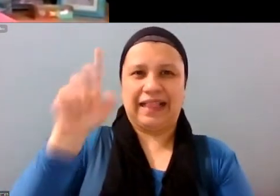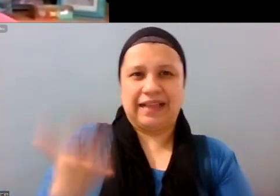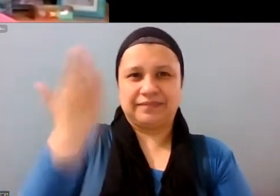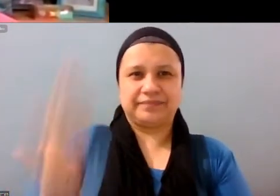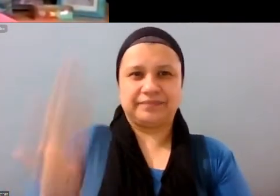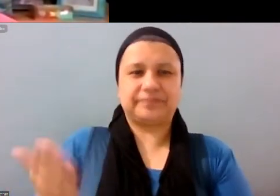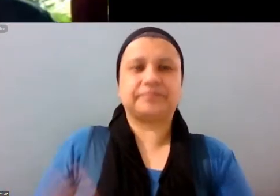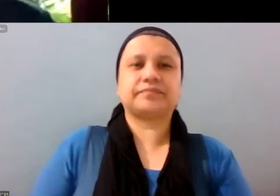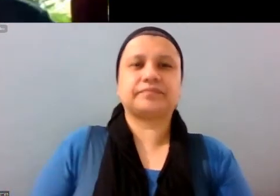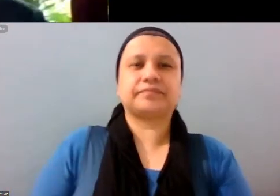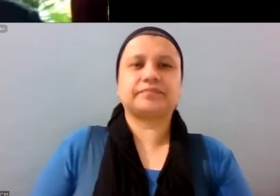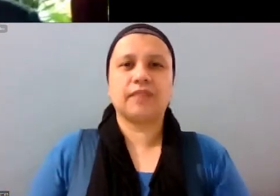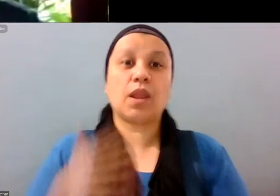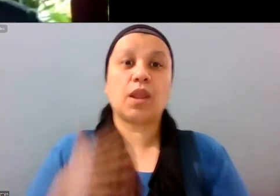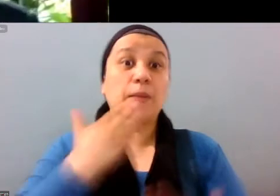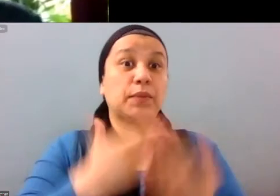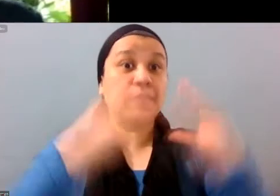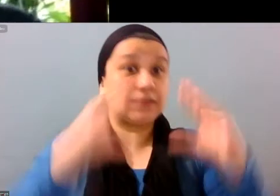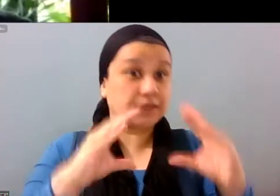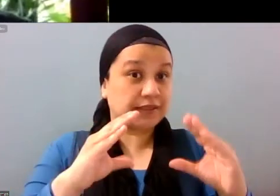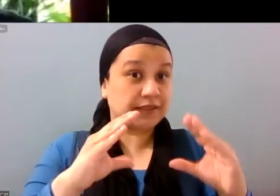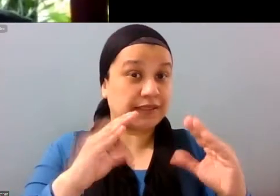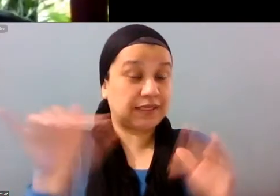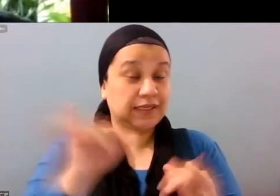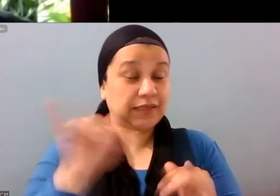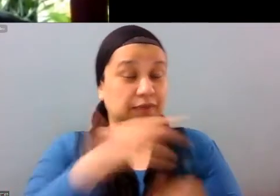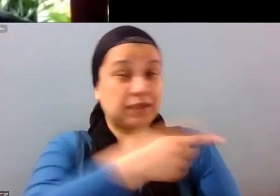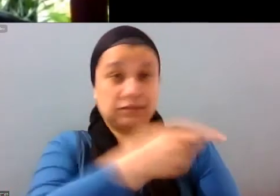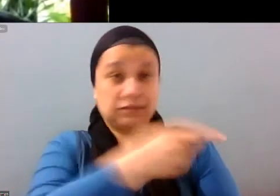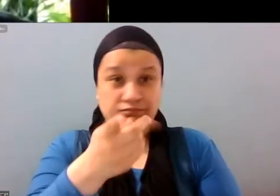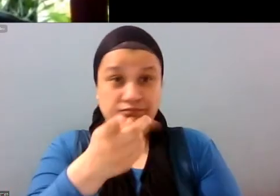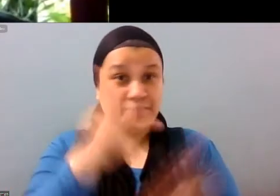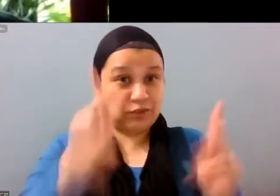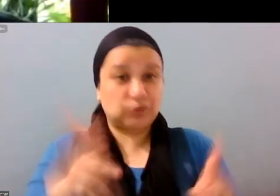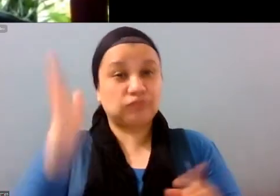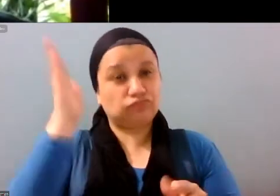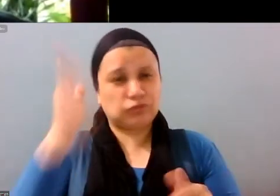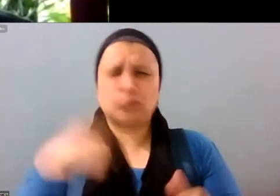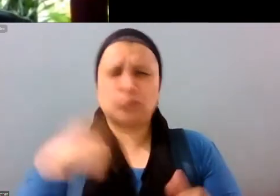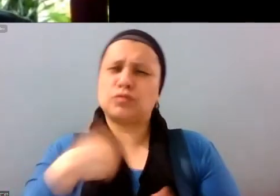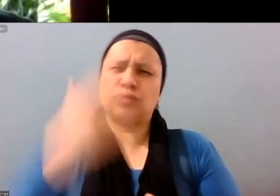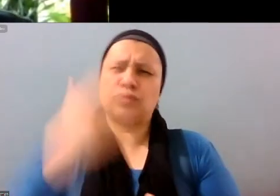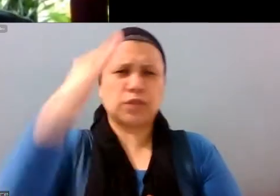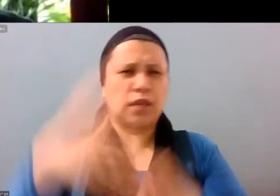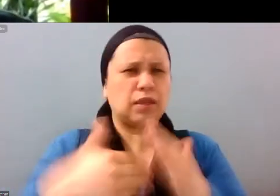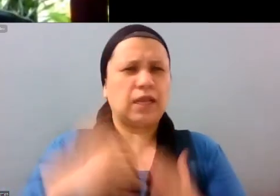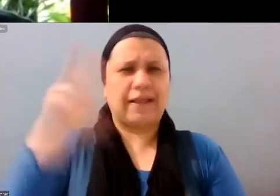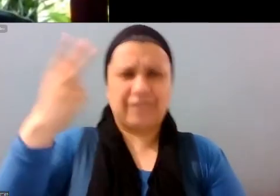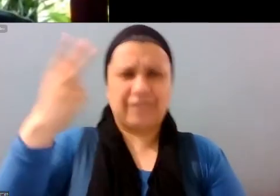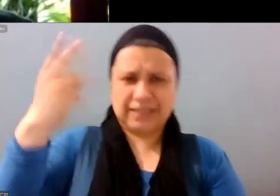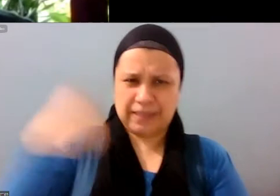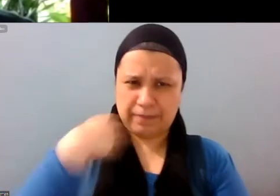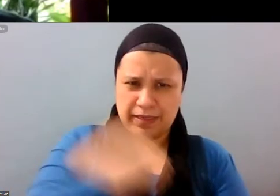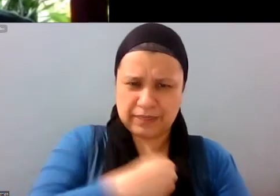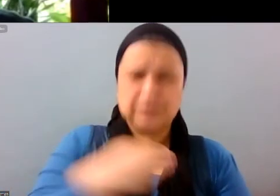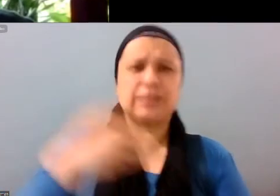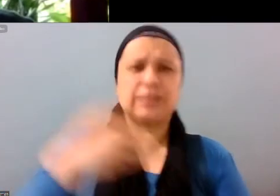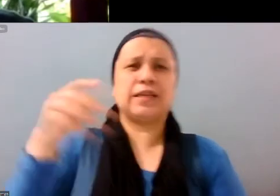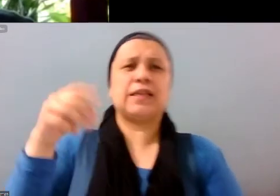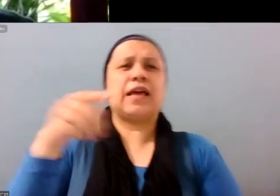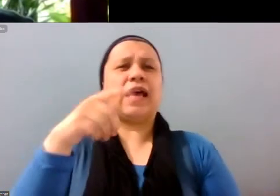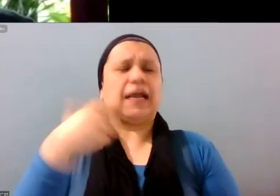buenas tardes al igual que mis antecesores un saludo cordial a la señora viceministra doña melania al señor rector